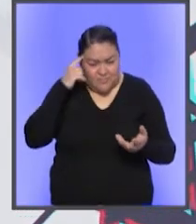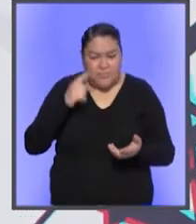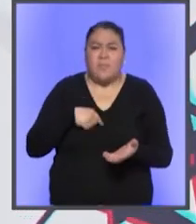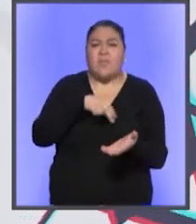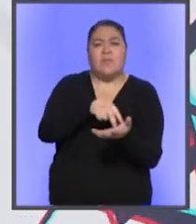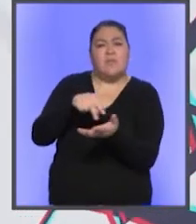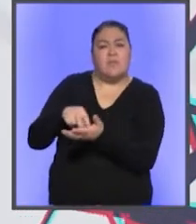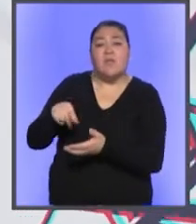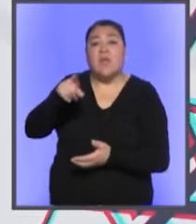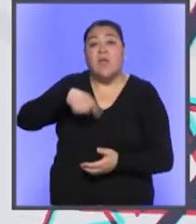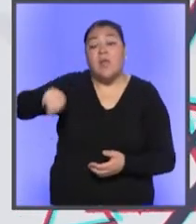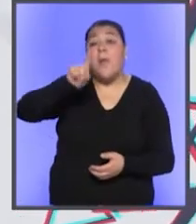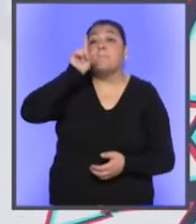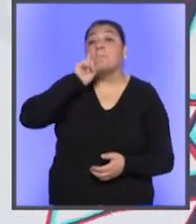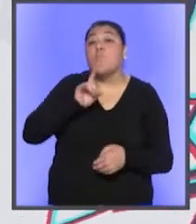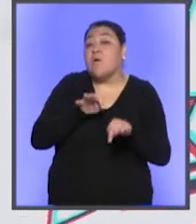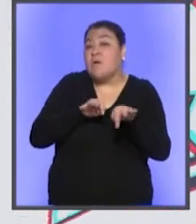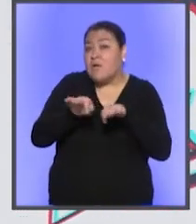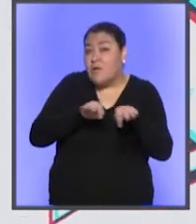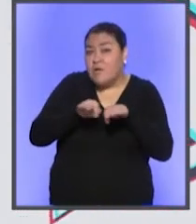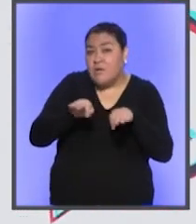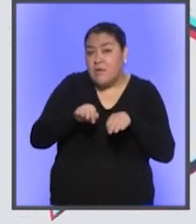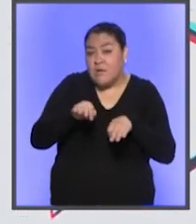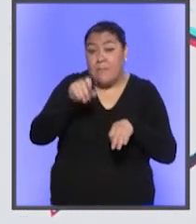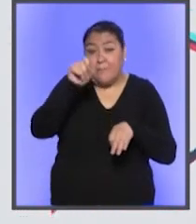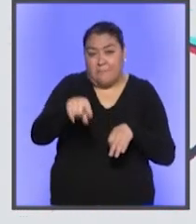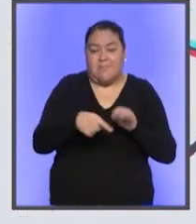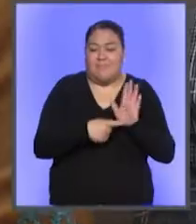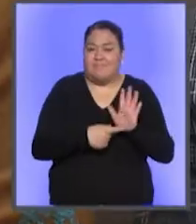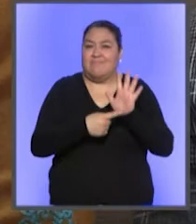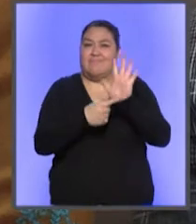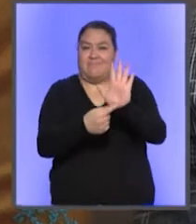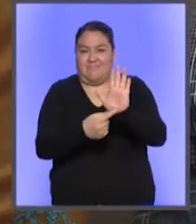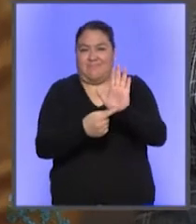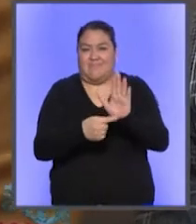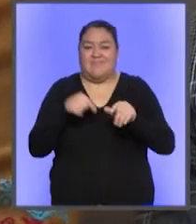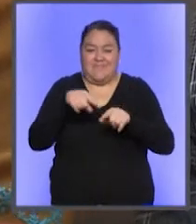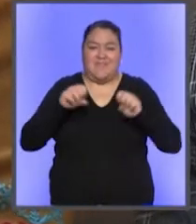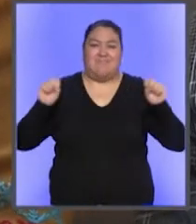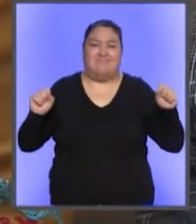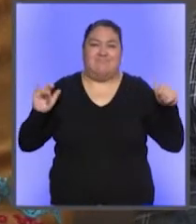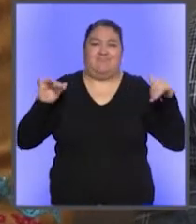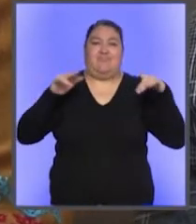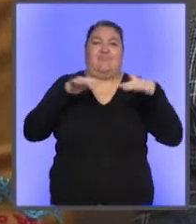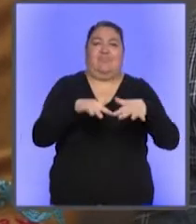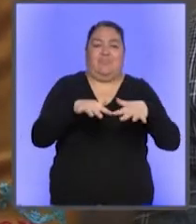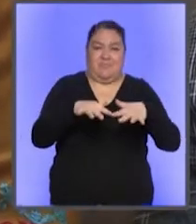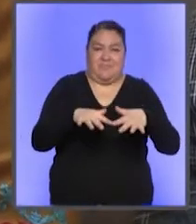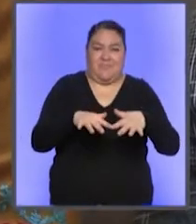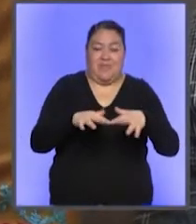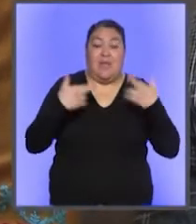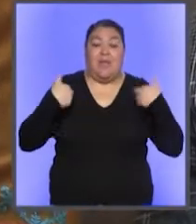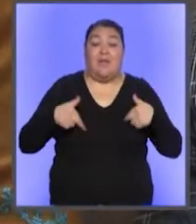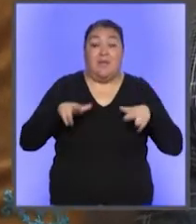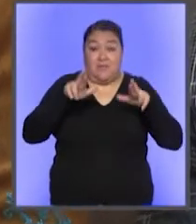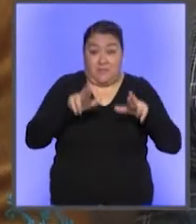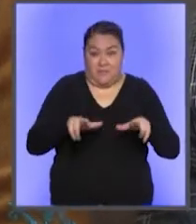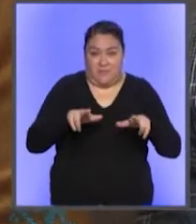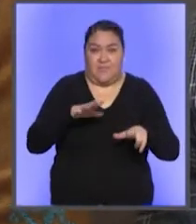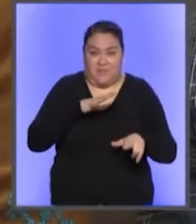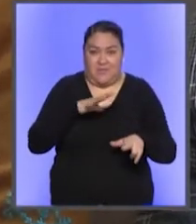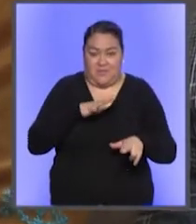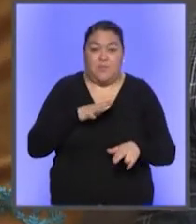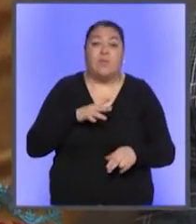de ese gran trabajo que ellas hacen y pues bueno una muestra fue este encuentro donde tuvimos la